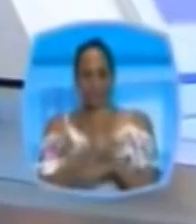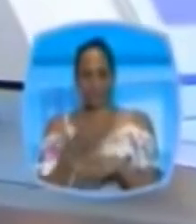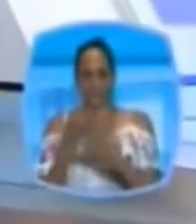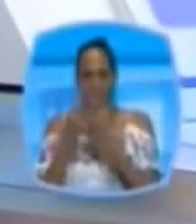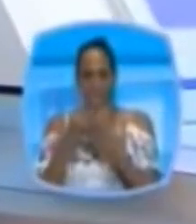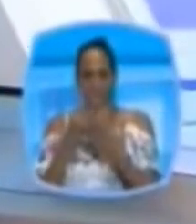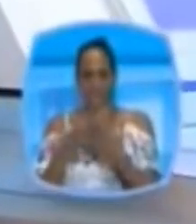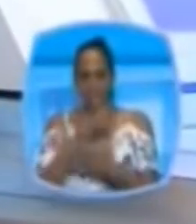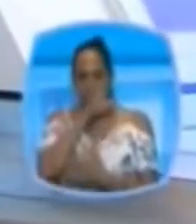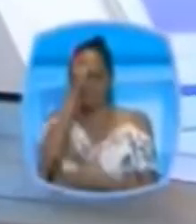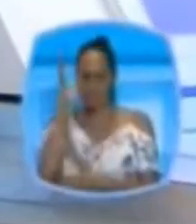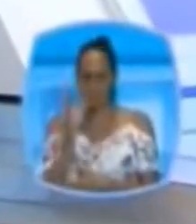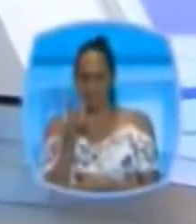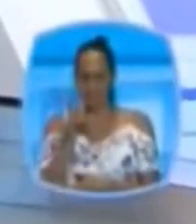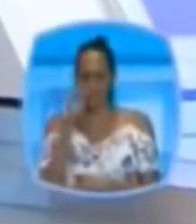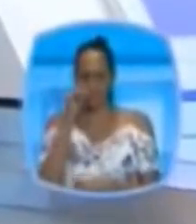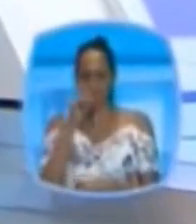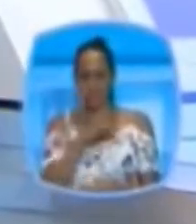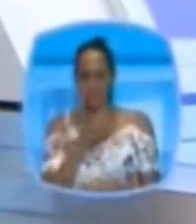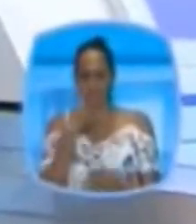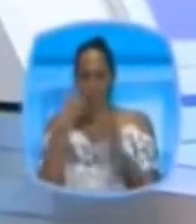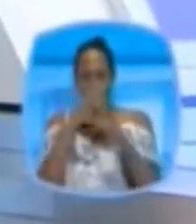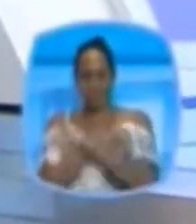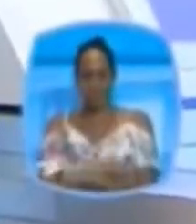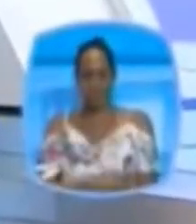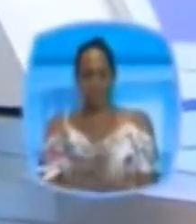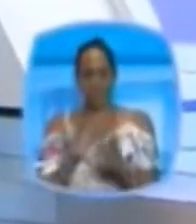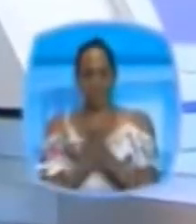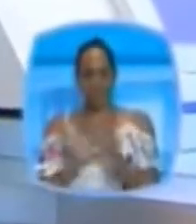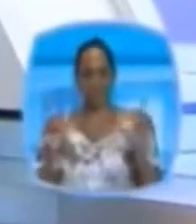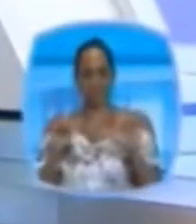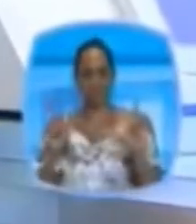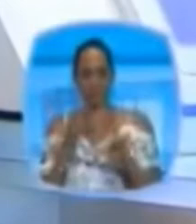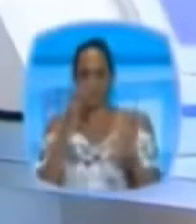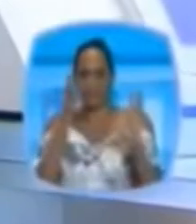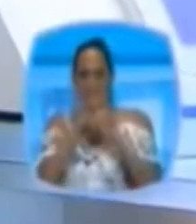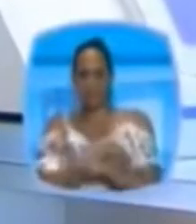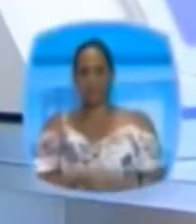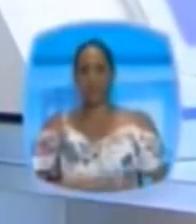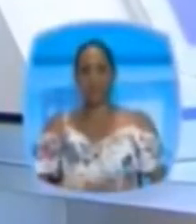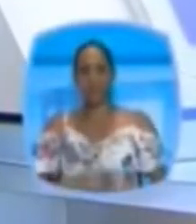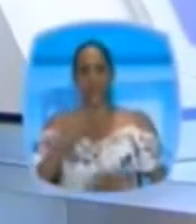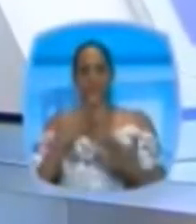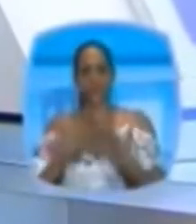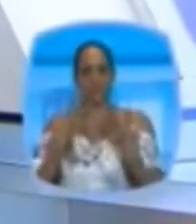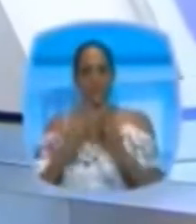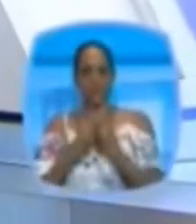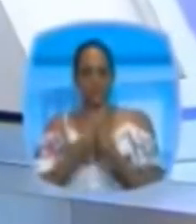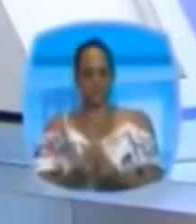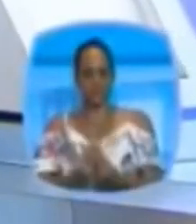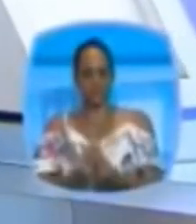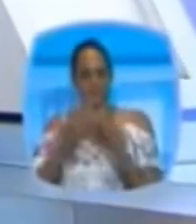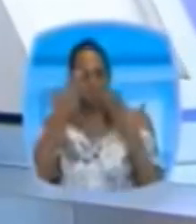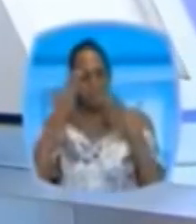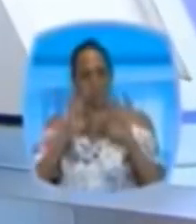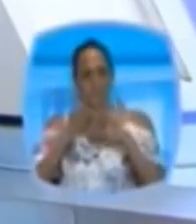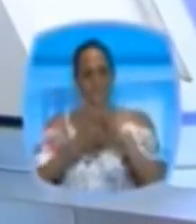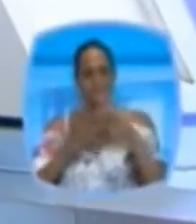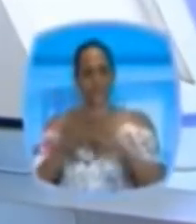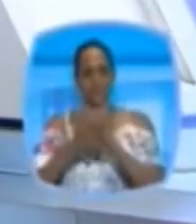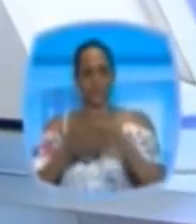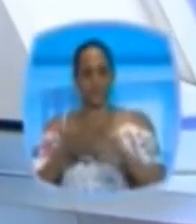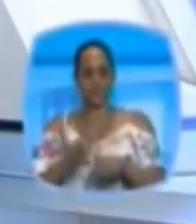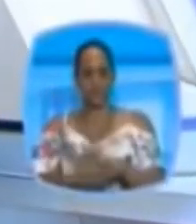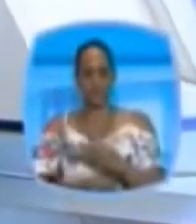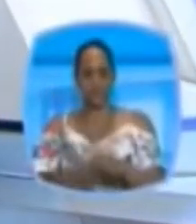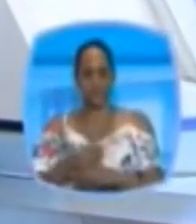saludamos como siempre, Claudia Hernández y Adrián Barros. Claudia, buenas noches. Buenas noches, Adrián. Amigos televidentes, tengan todos buenas noches. Gracias por acompañarnos. Saludamos a nuestra intérprete